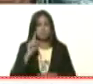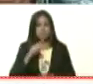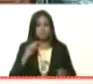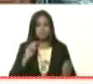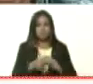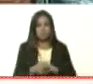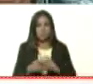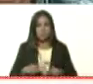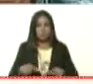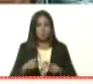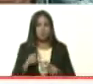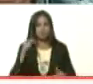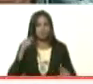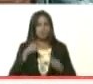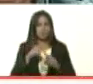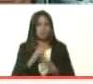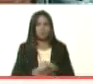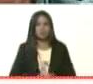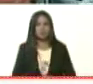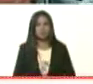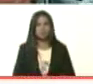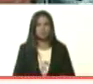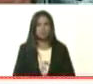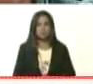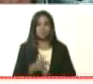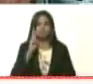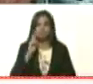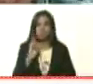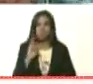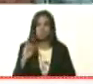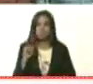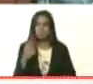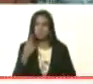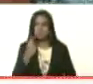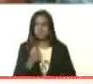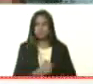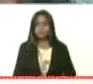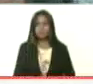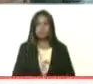transforme en gestión directa. Mira lo que dice